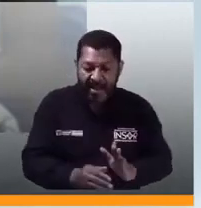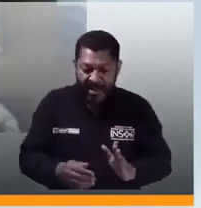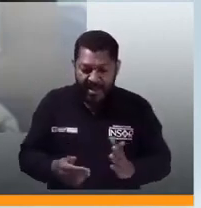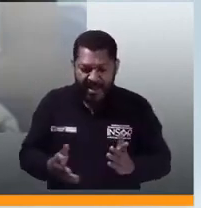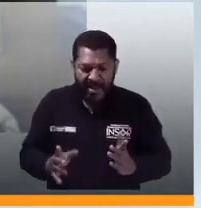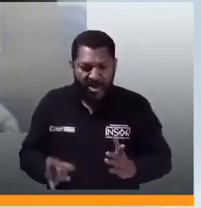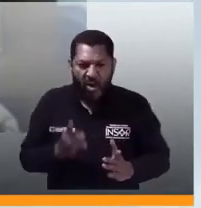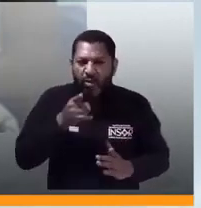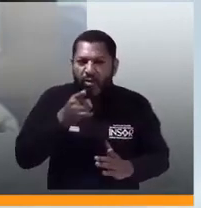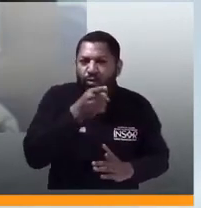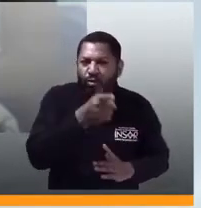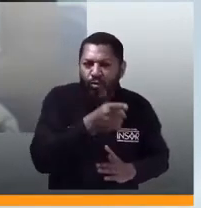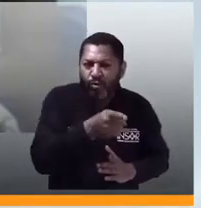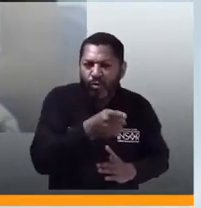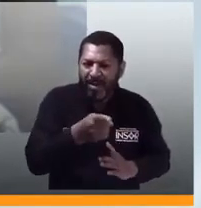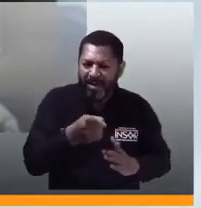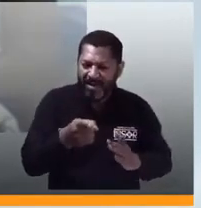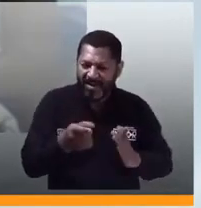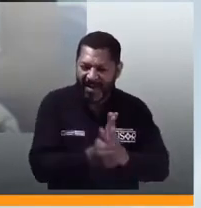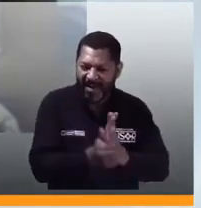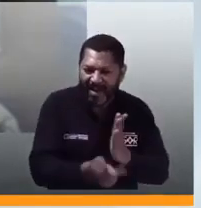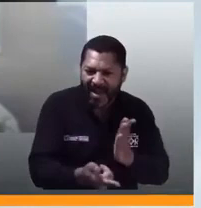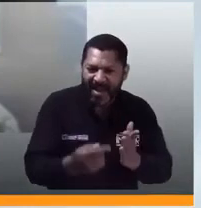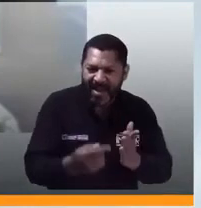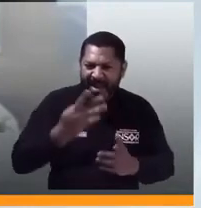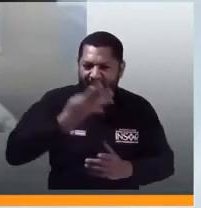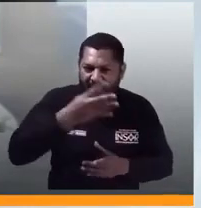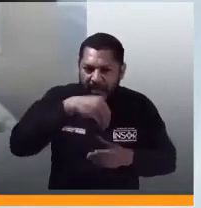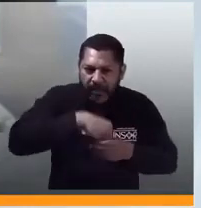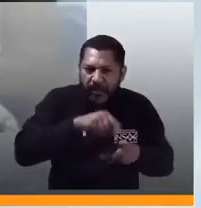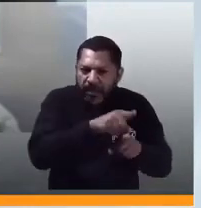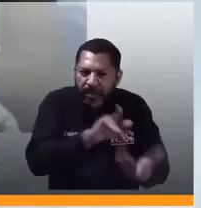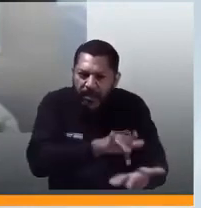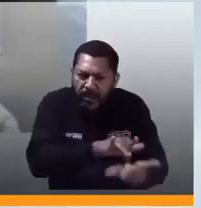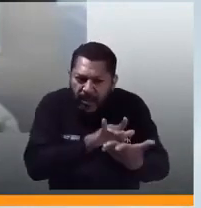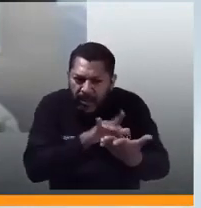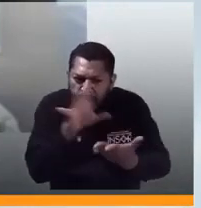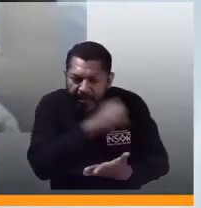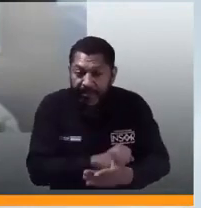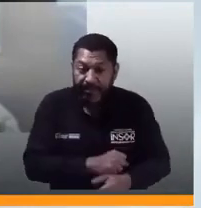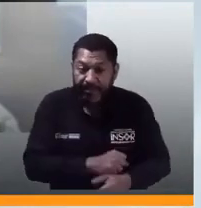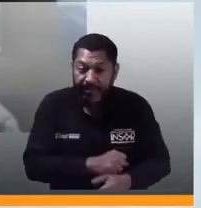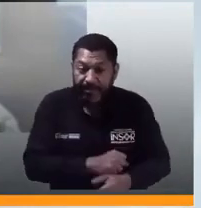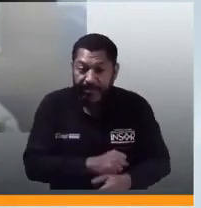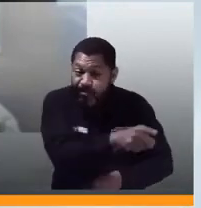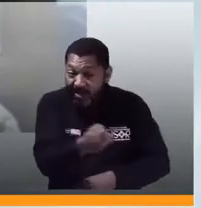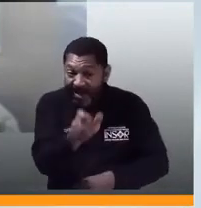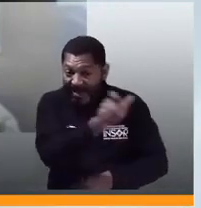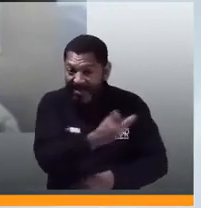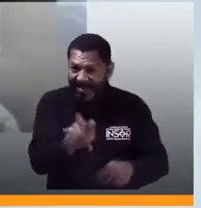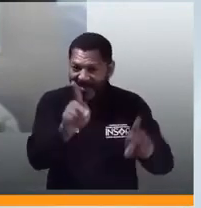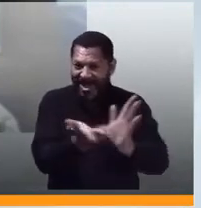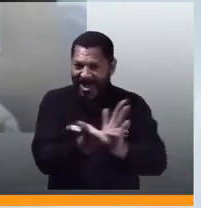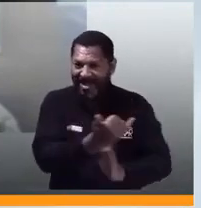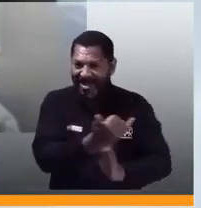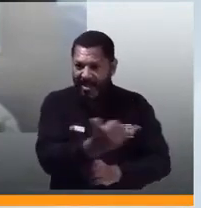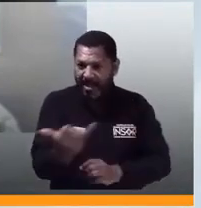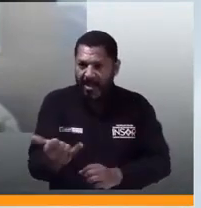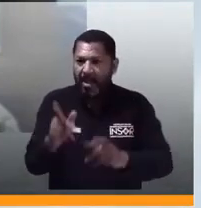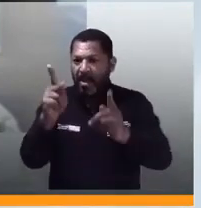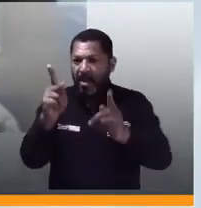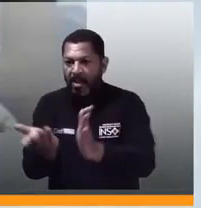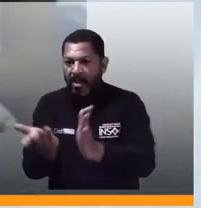los participantes, teniendo claro que en ese grupo de participantes hay